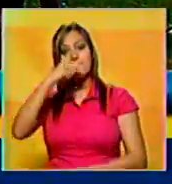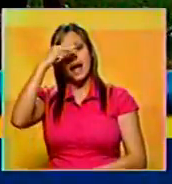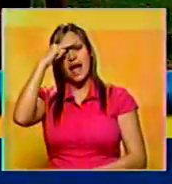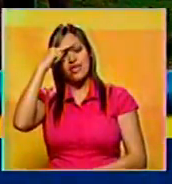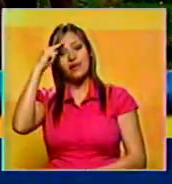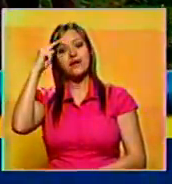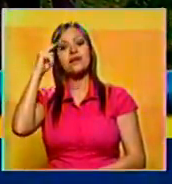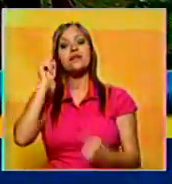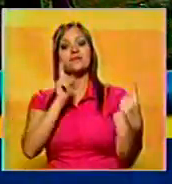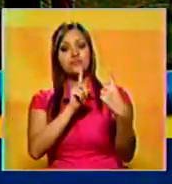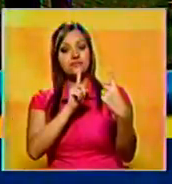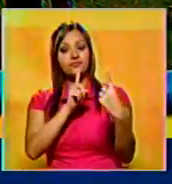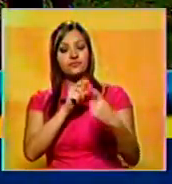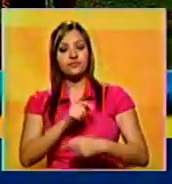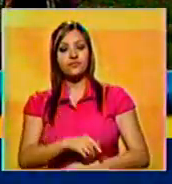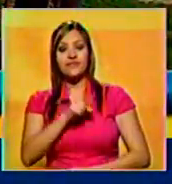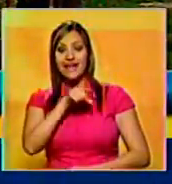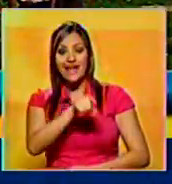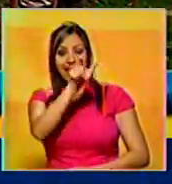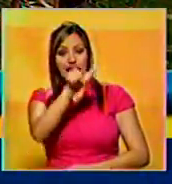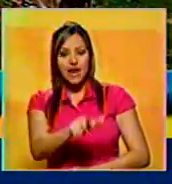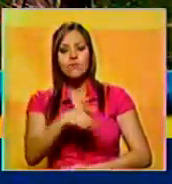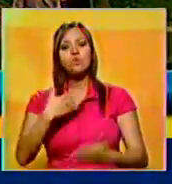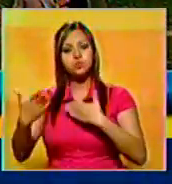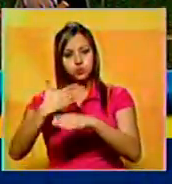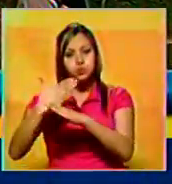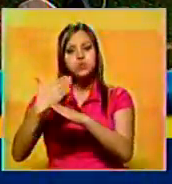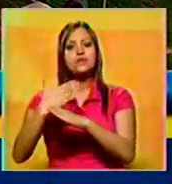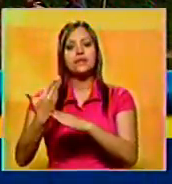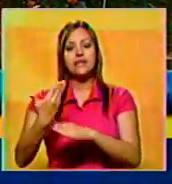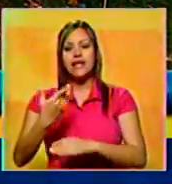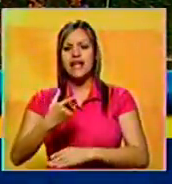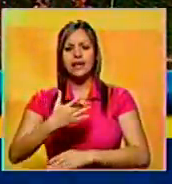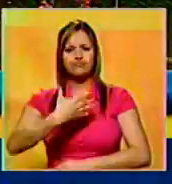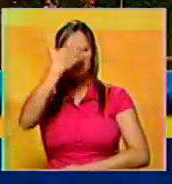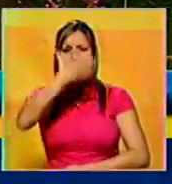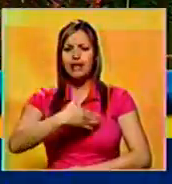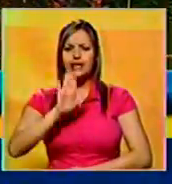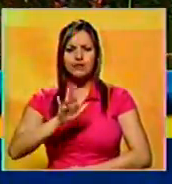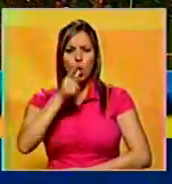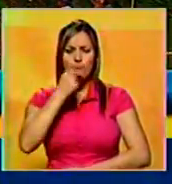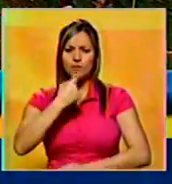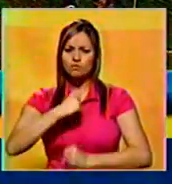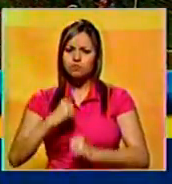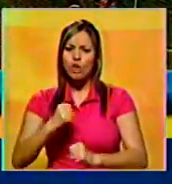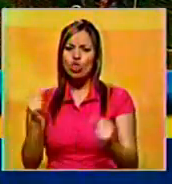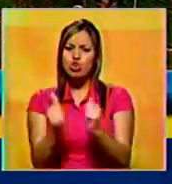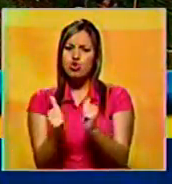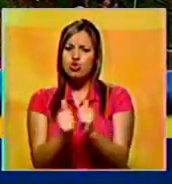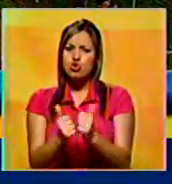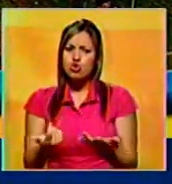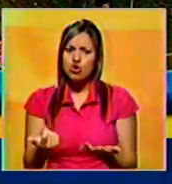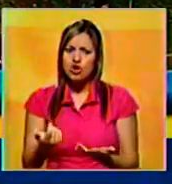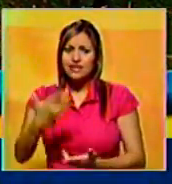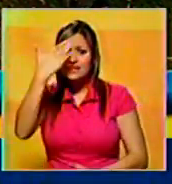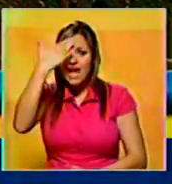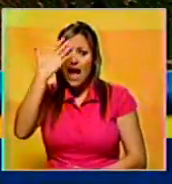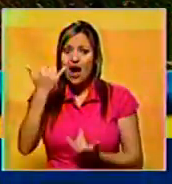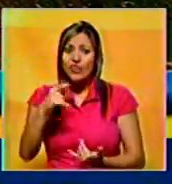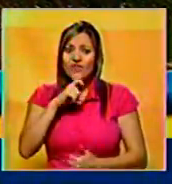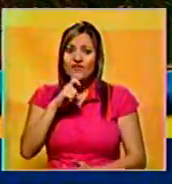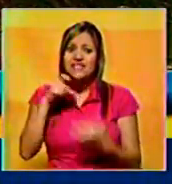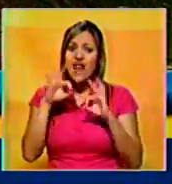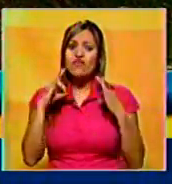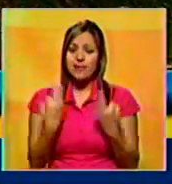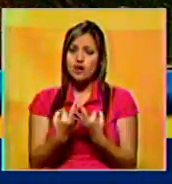Spear, Rafael Spear, una persona sumamente receptiva y de un temple increíble, tomando en cuenta la situación que está atravesando